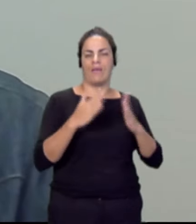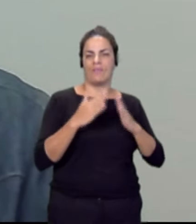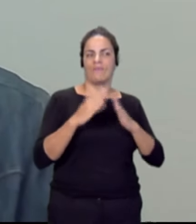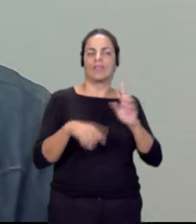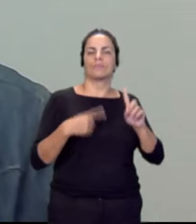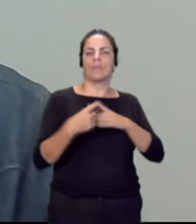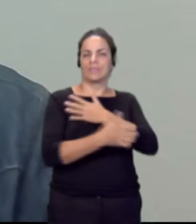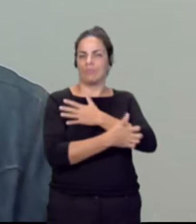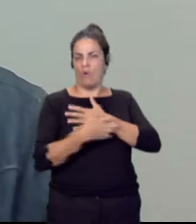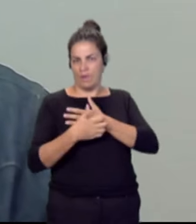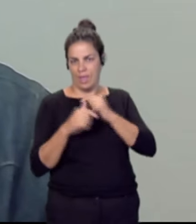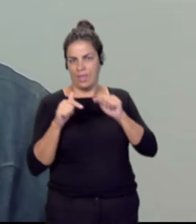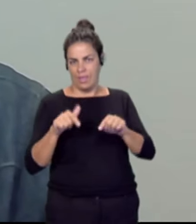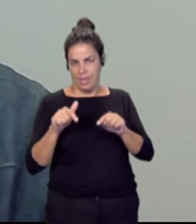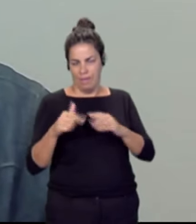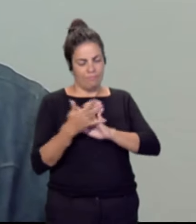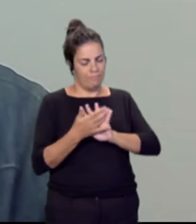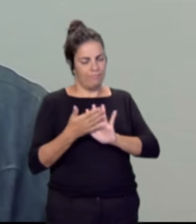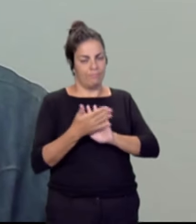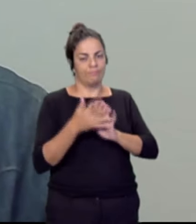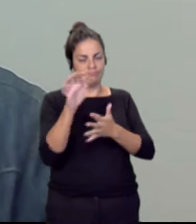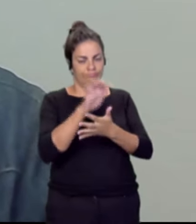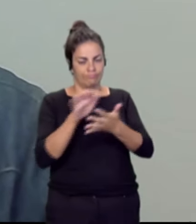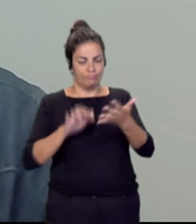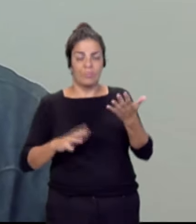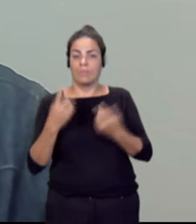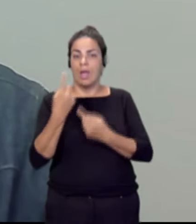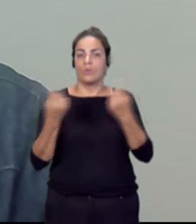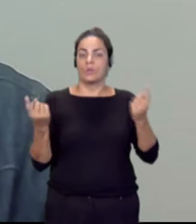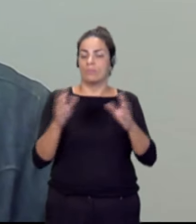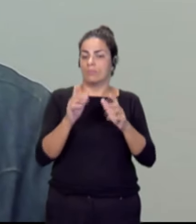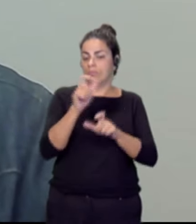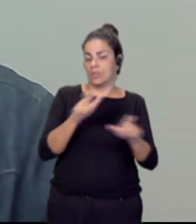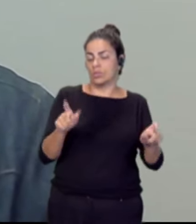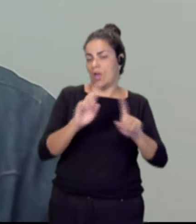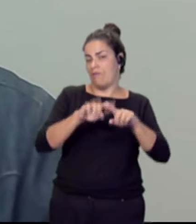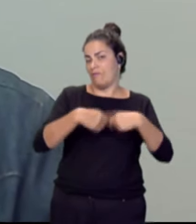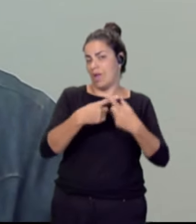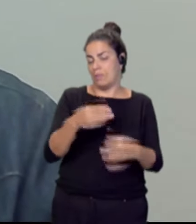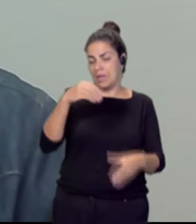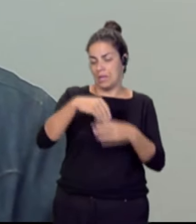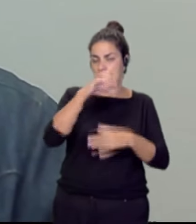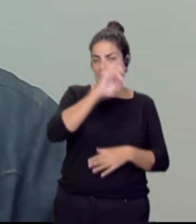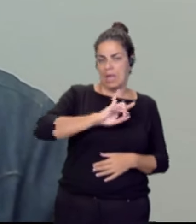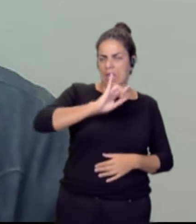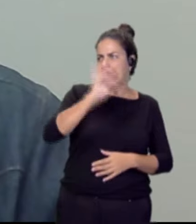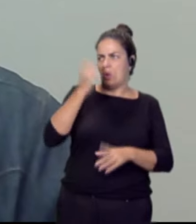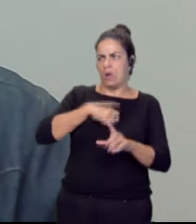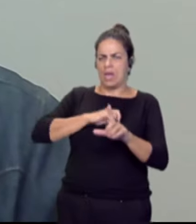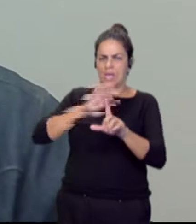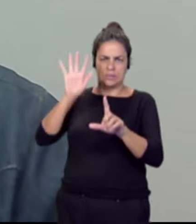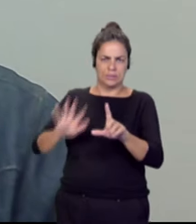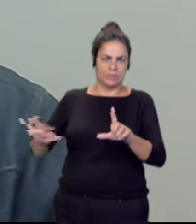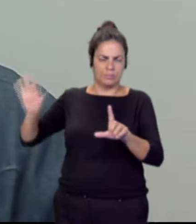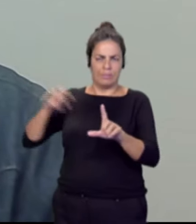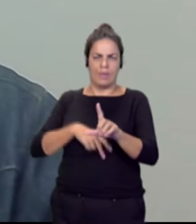pobreza. Hay personas, familias en nuestra comunidad autónoma y en general en todo el Estado español que la vivienda ya les